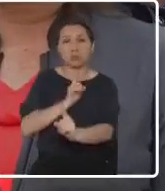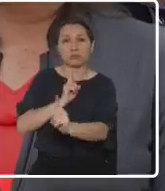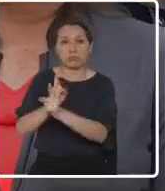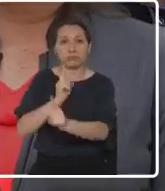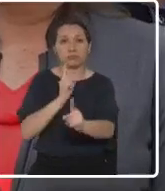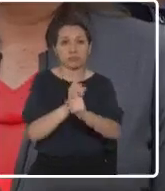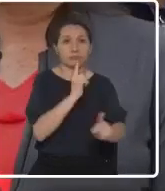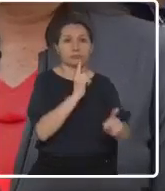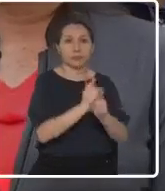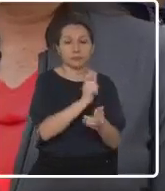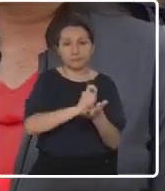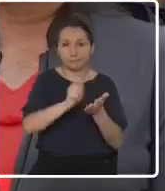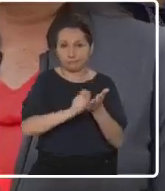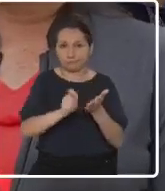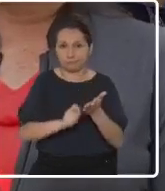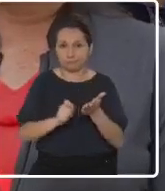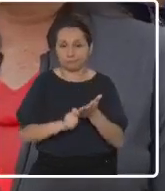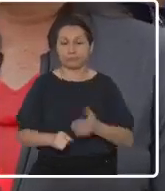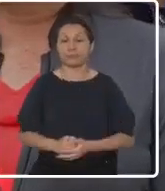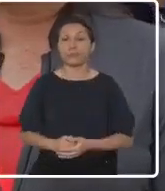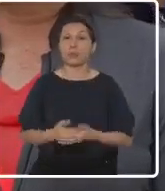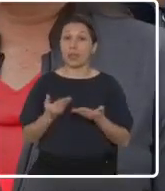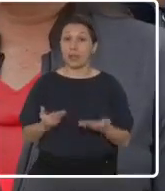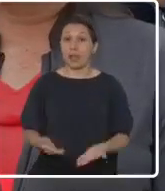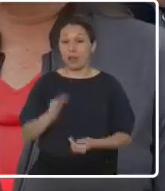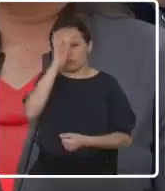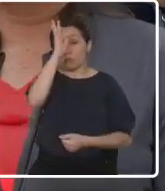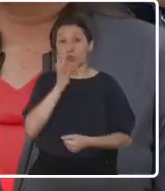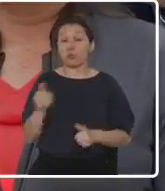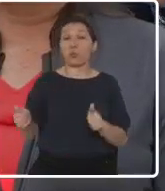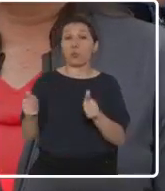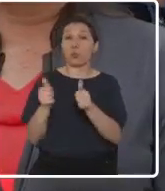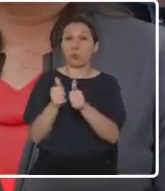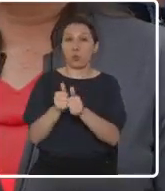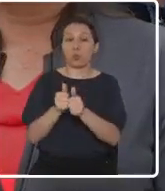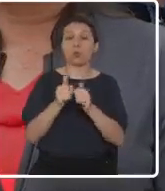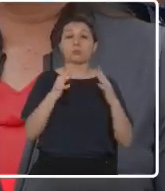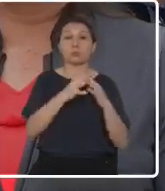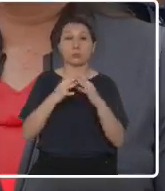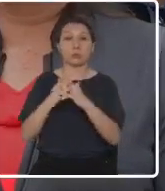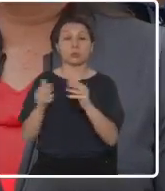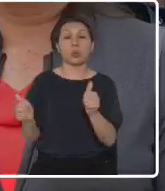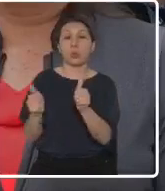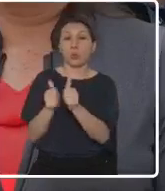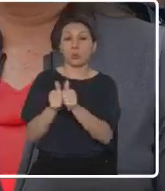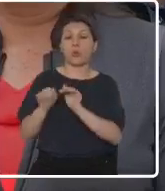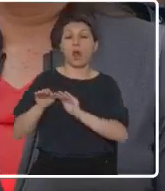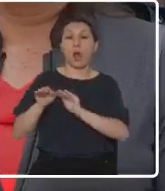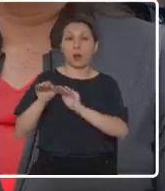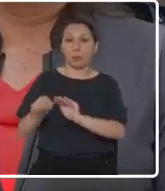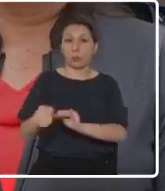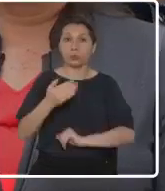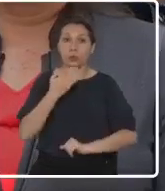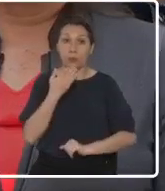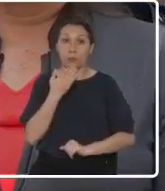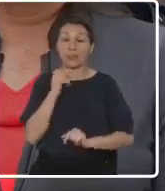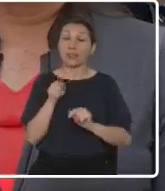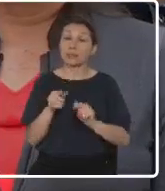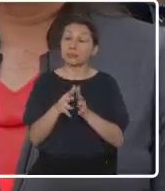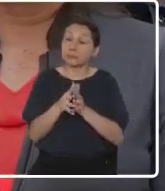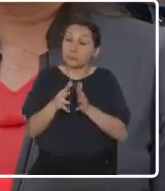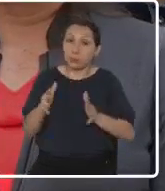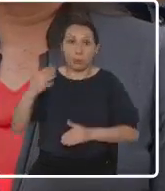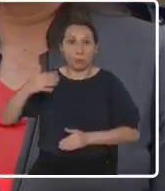en terreno. En esto los funcionarios están acompañados por personal de las Fuerzas Armadas que los están apoyando. Esto es